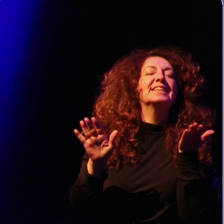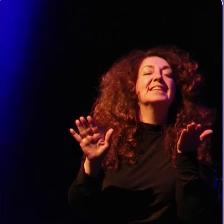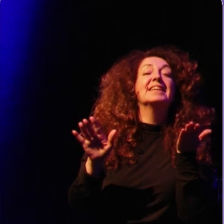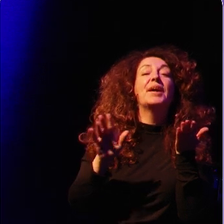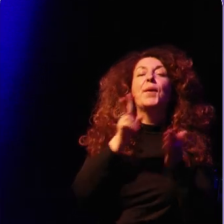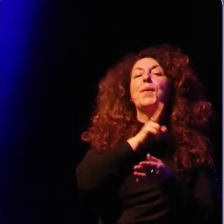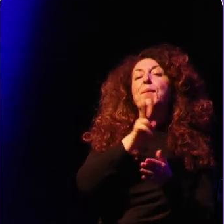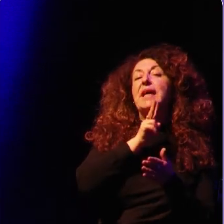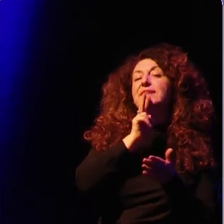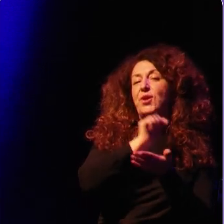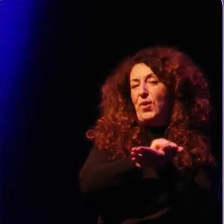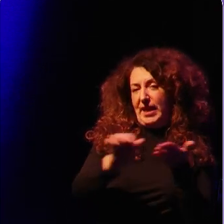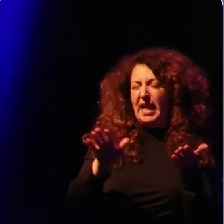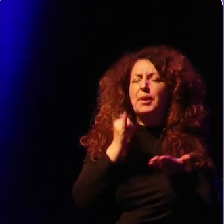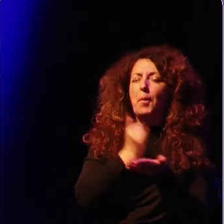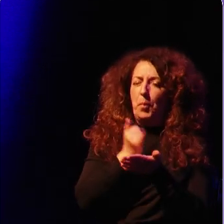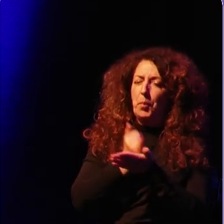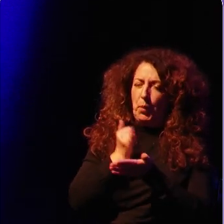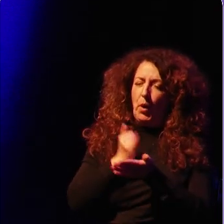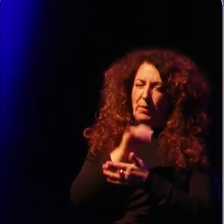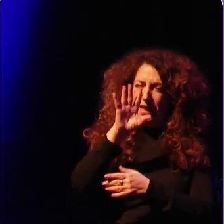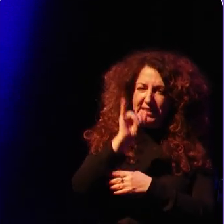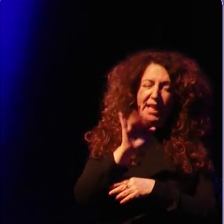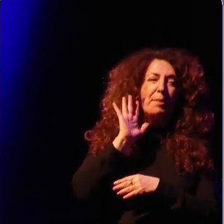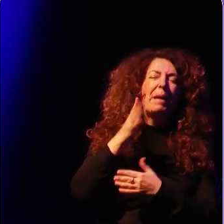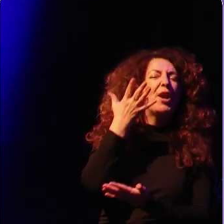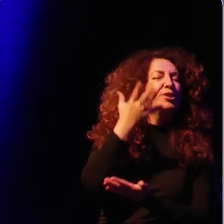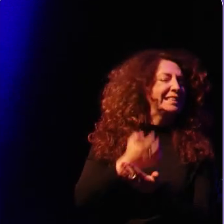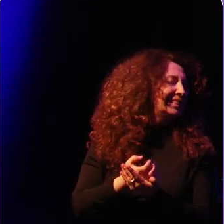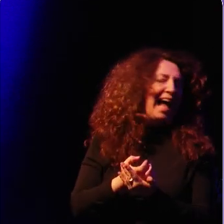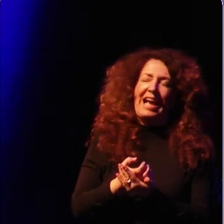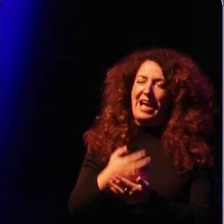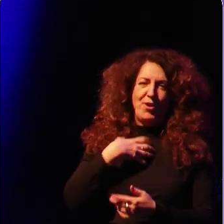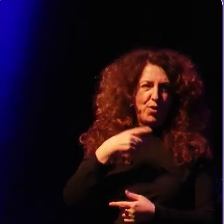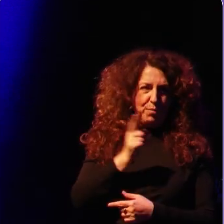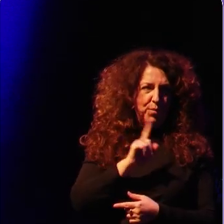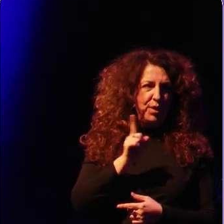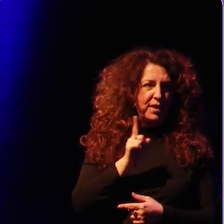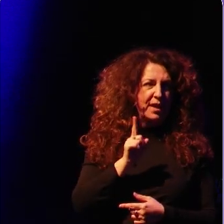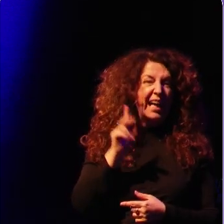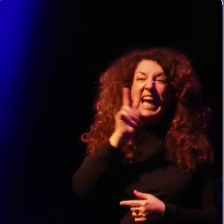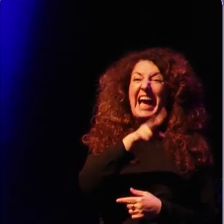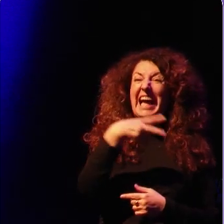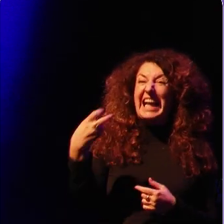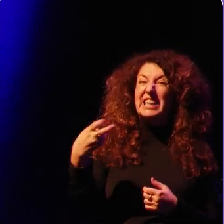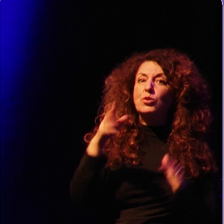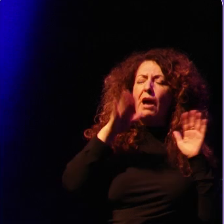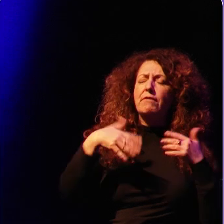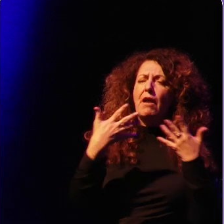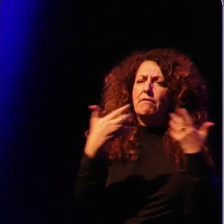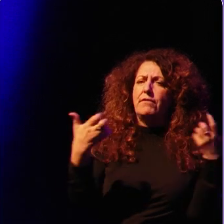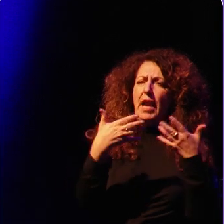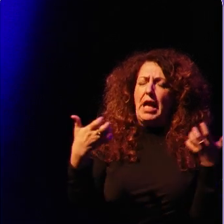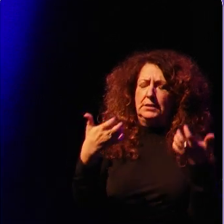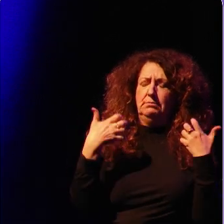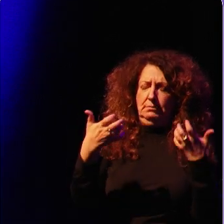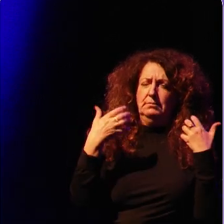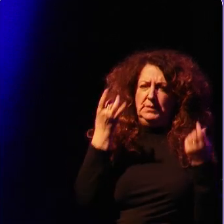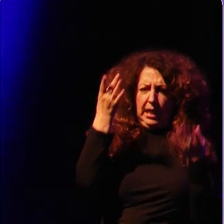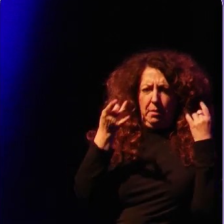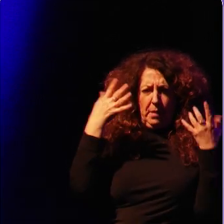light, lo único que me deja probarlo, pero no me deja sacarlo de aquí. El resultado es que se ha inventado unas frases,